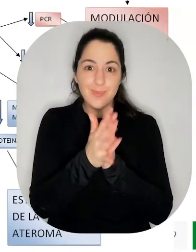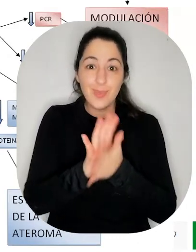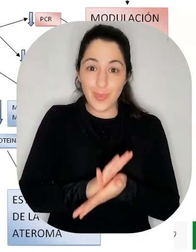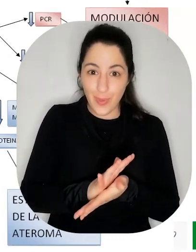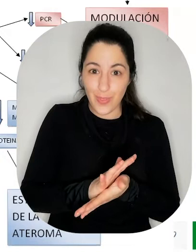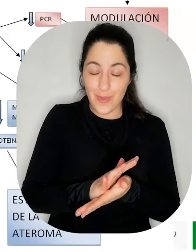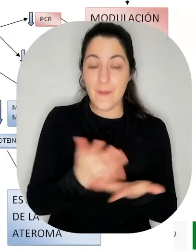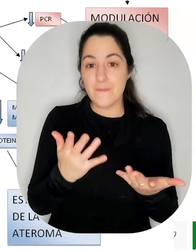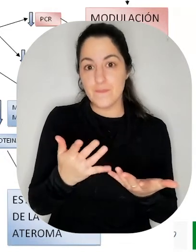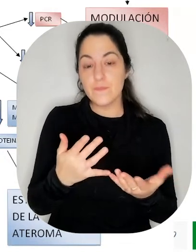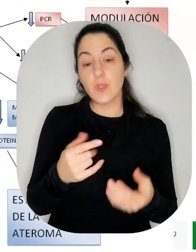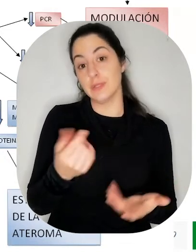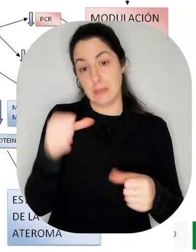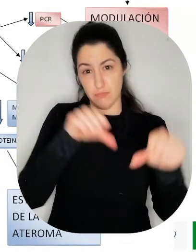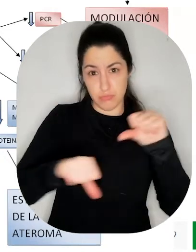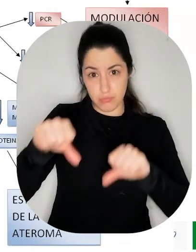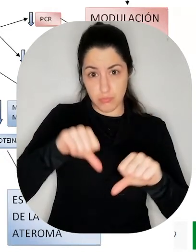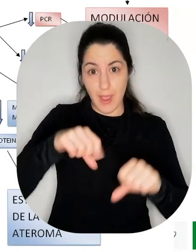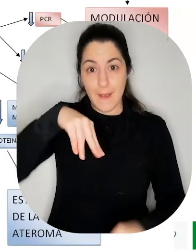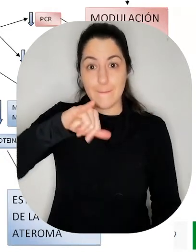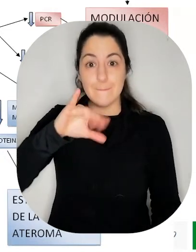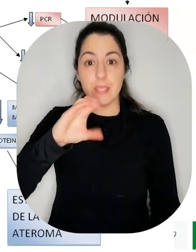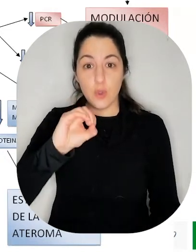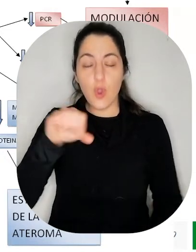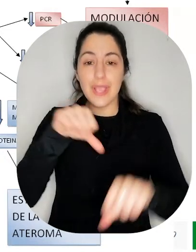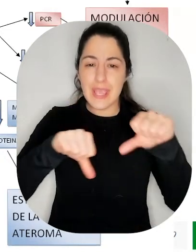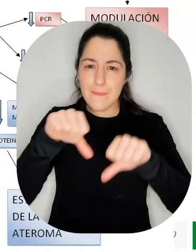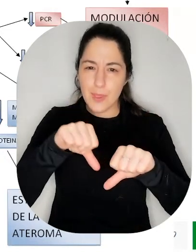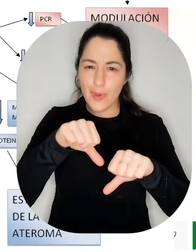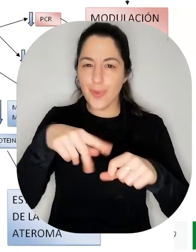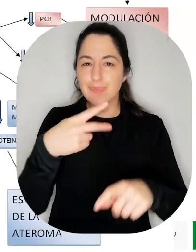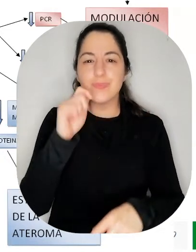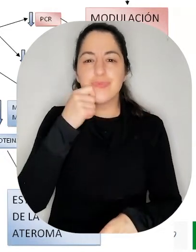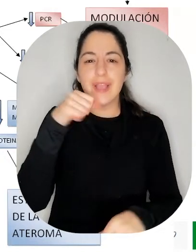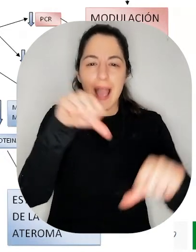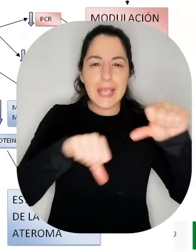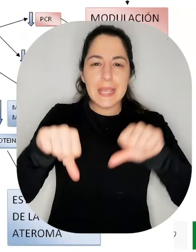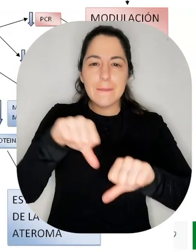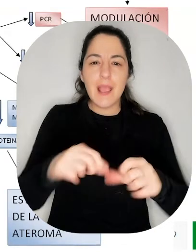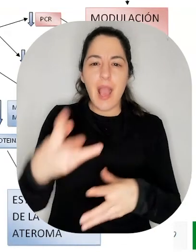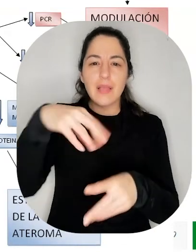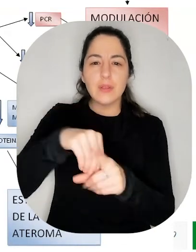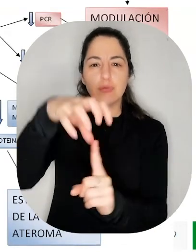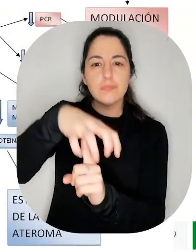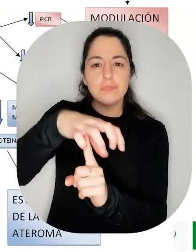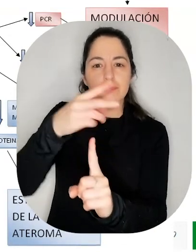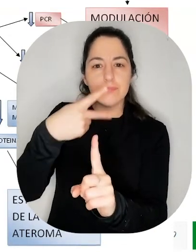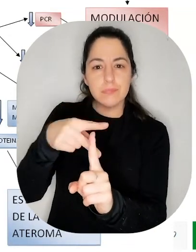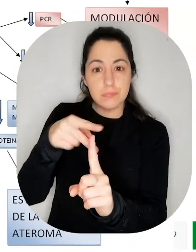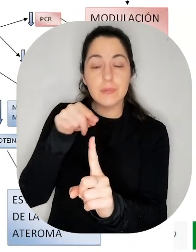sinérgicamente. ¿Cuáles son estos micoquímicos responsables de todas estas propiedades medicinales que estábamos hablando?